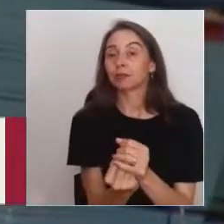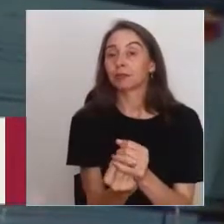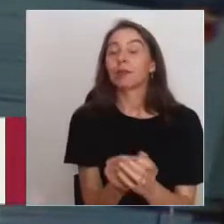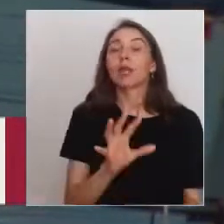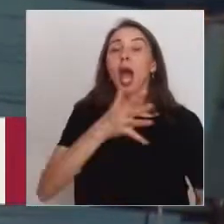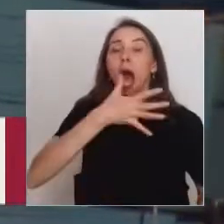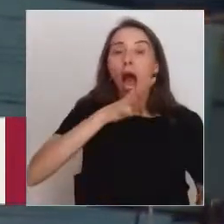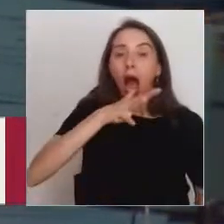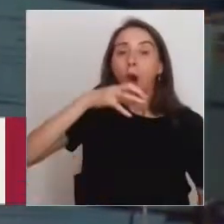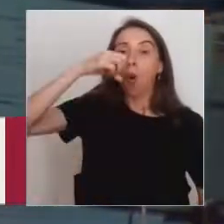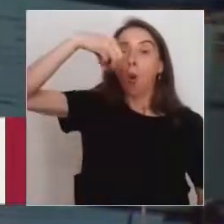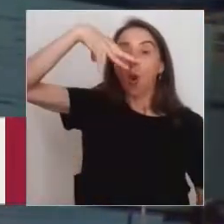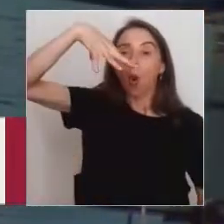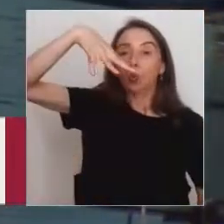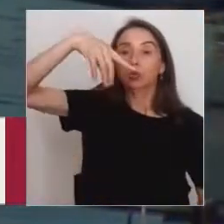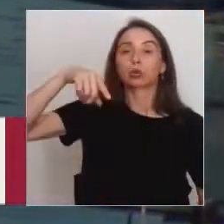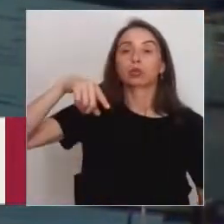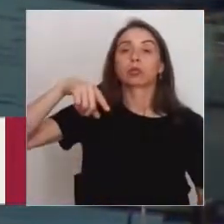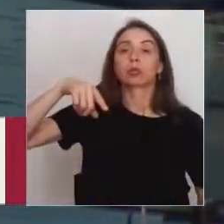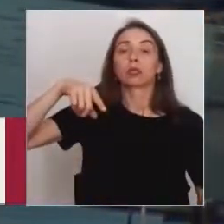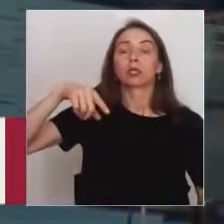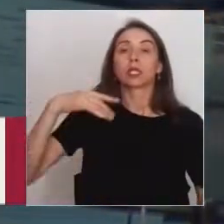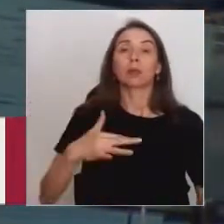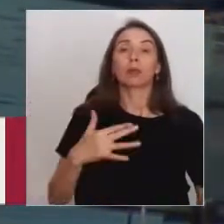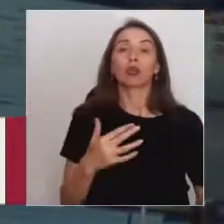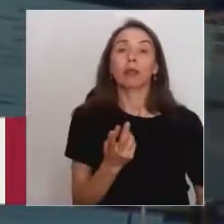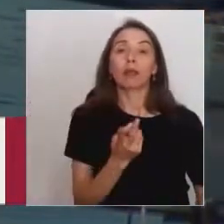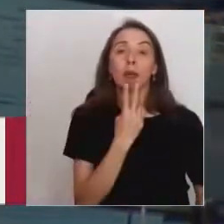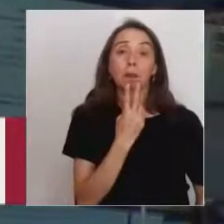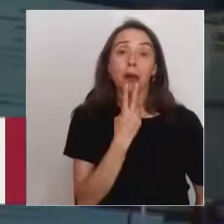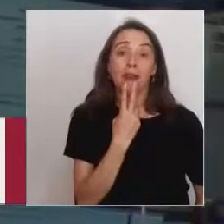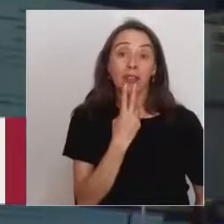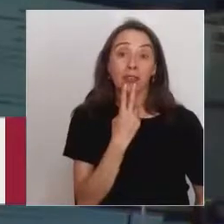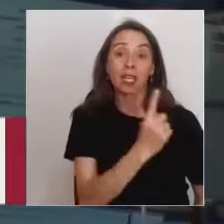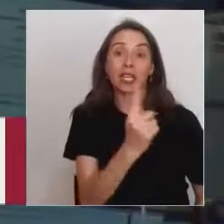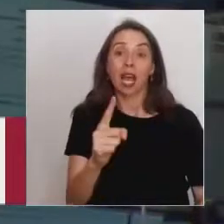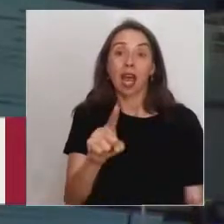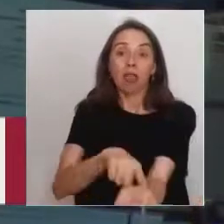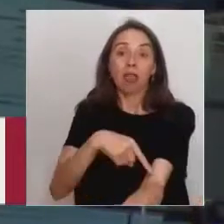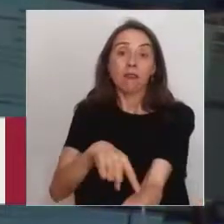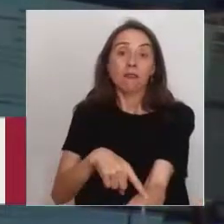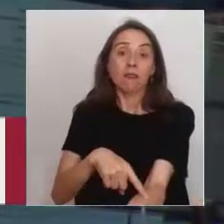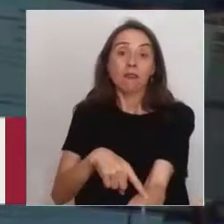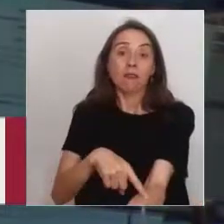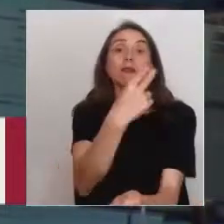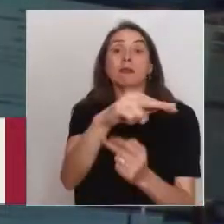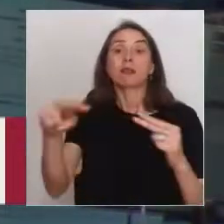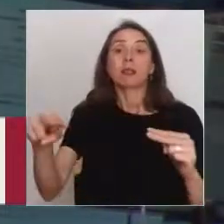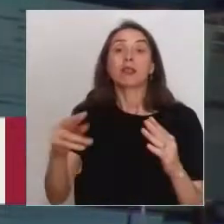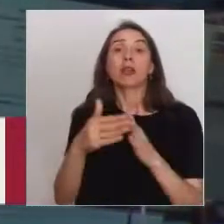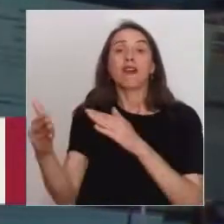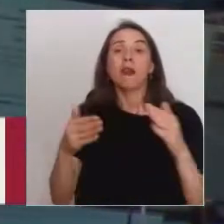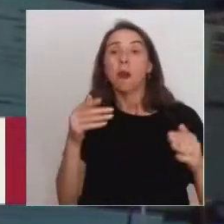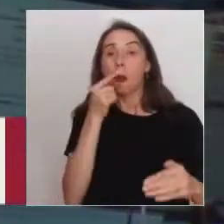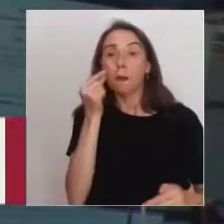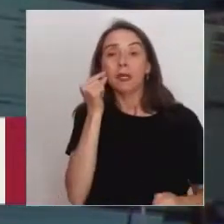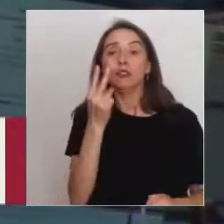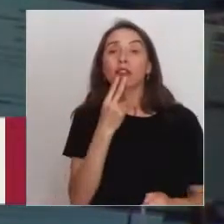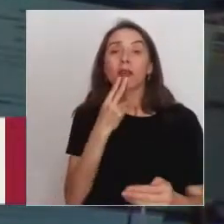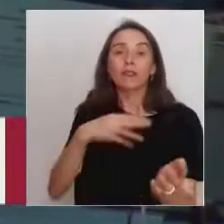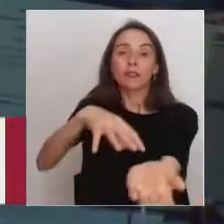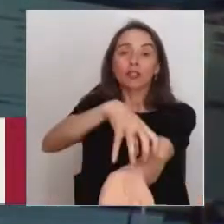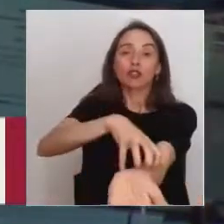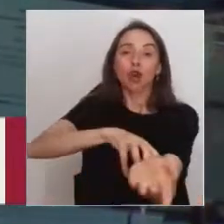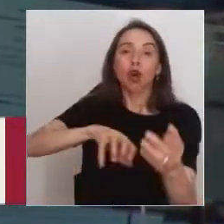luz son vitales en cada uno de los hogares de la y los vecinos de la región de los lagos de todo el país por lo tanto en un